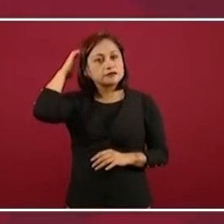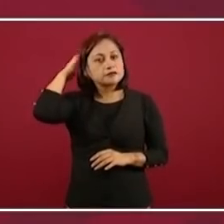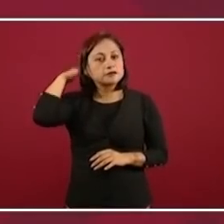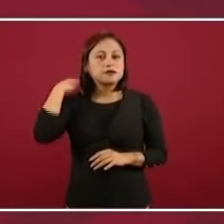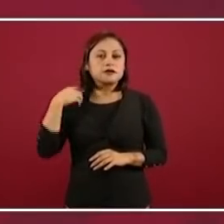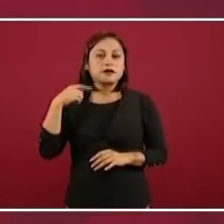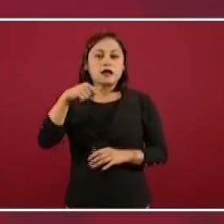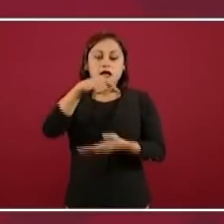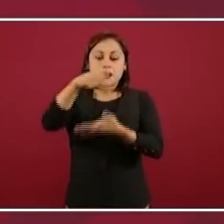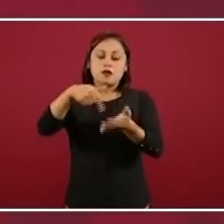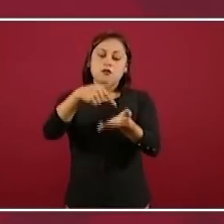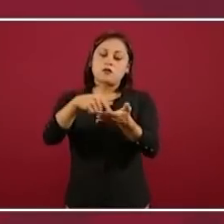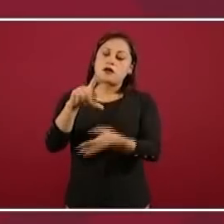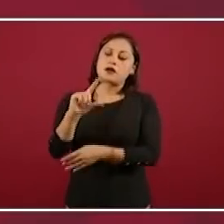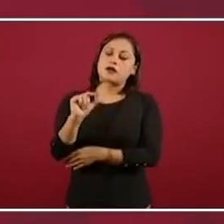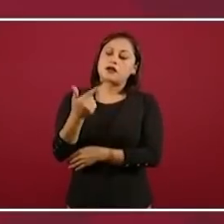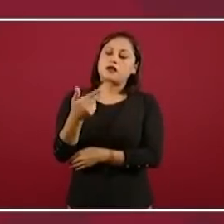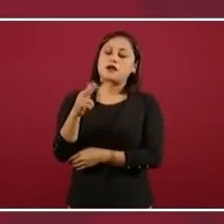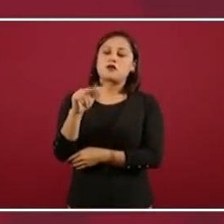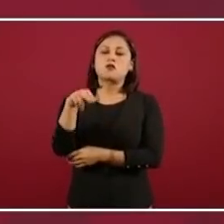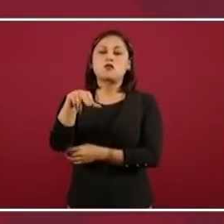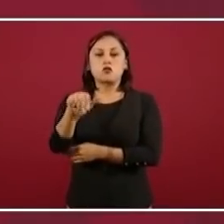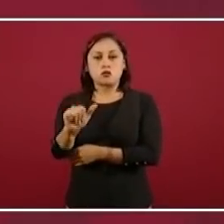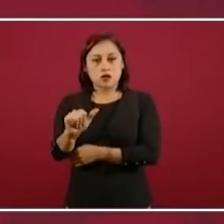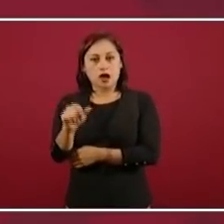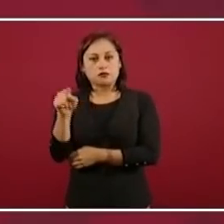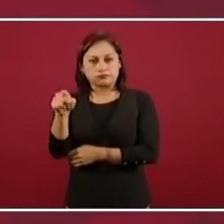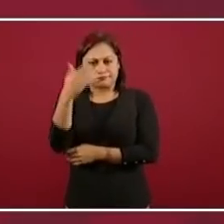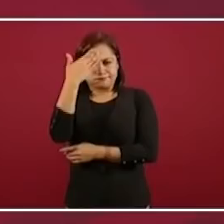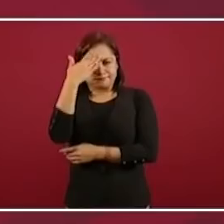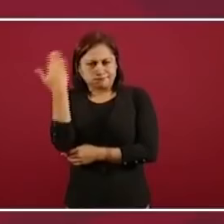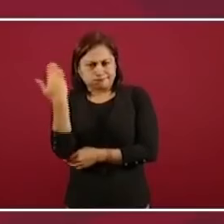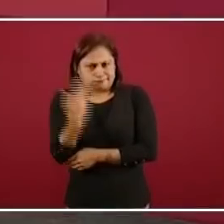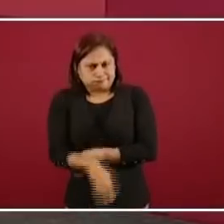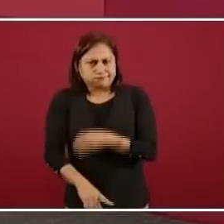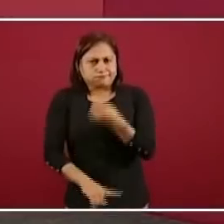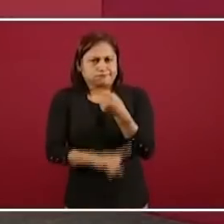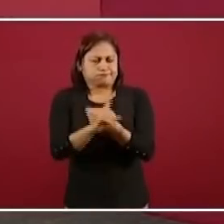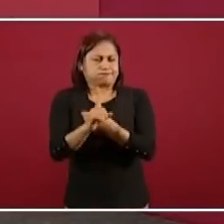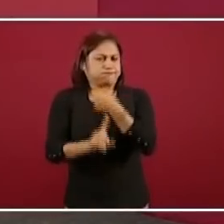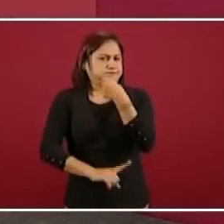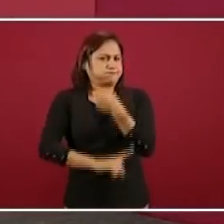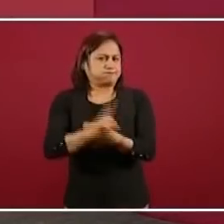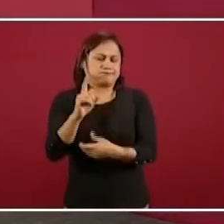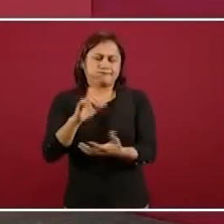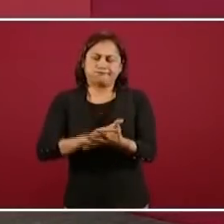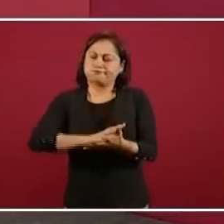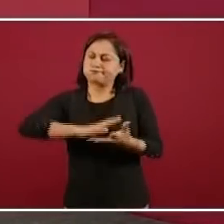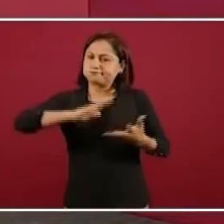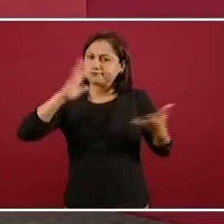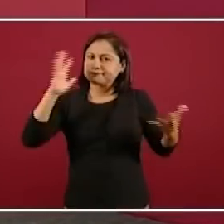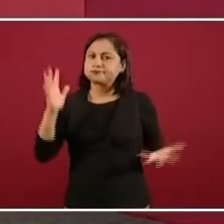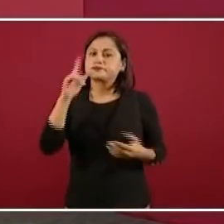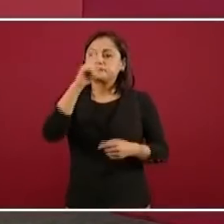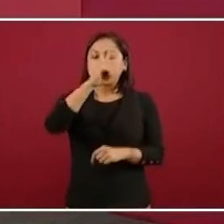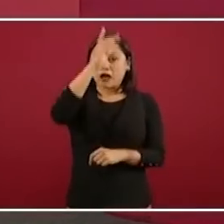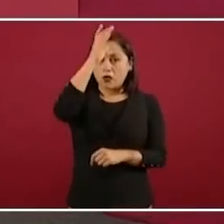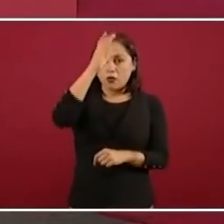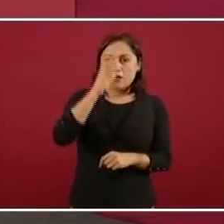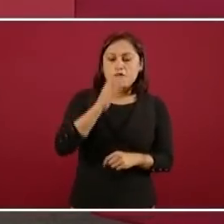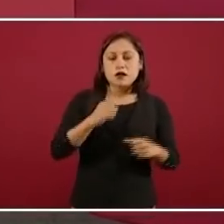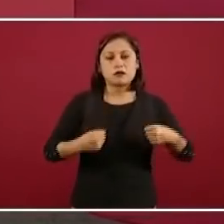situación en la laguna por ejemplo qué tiene que ver con coahuila y con